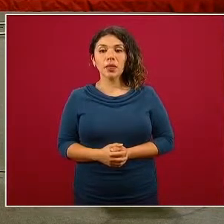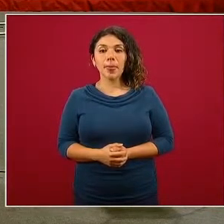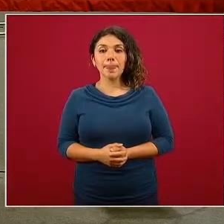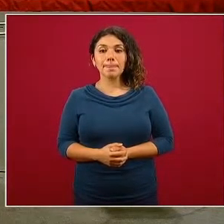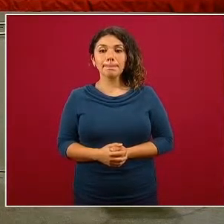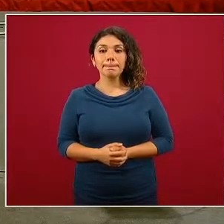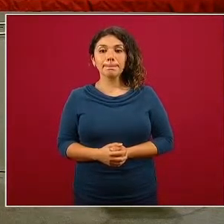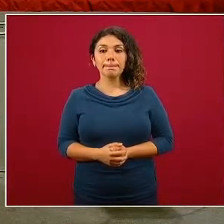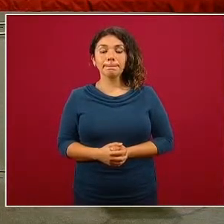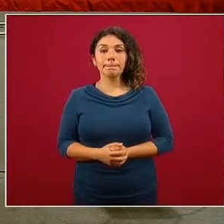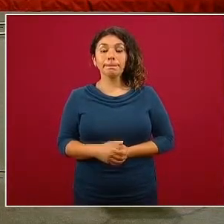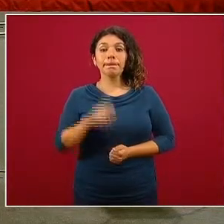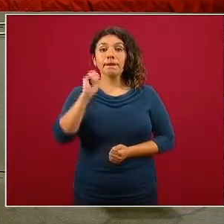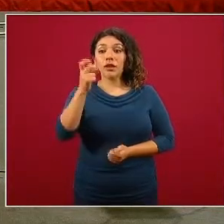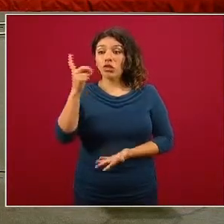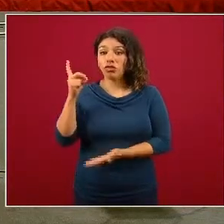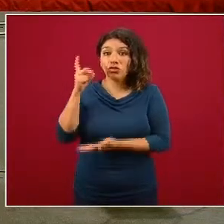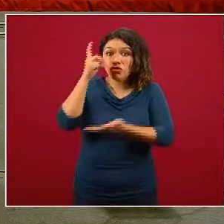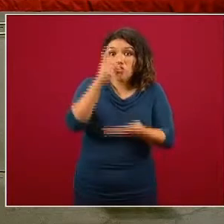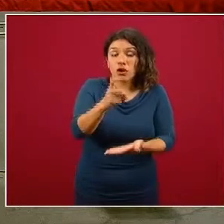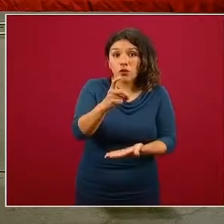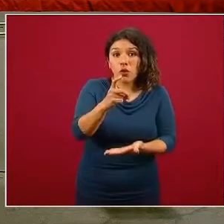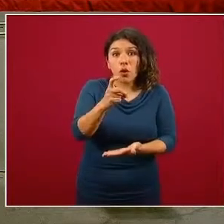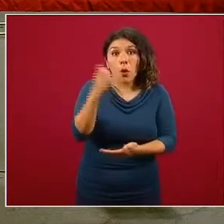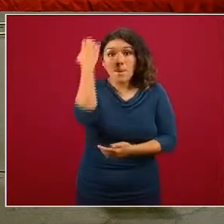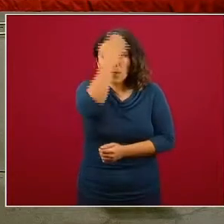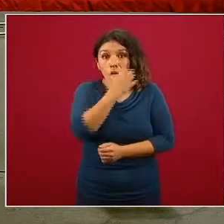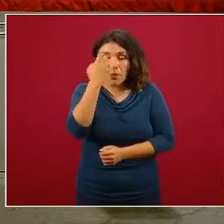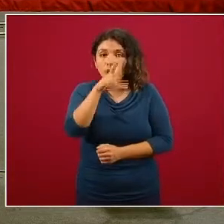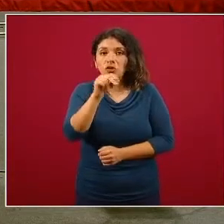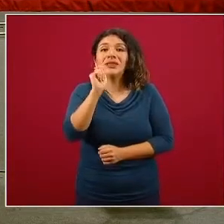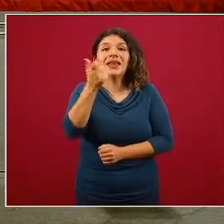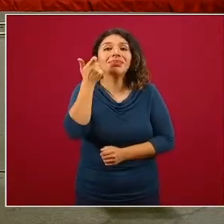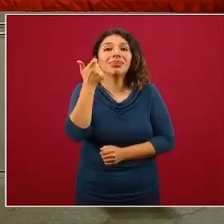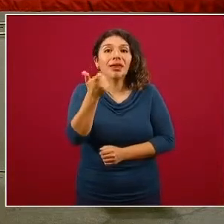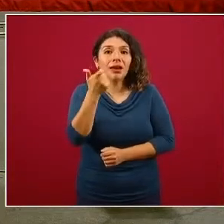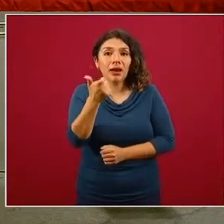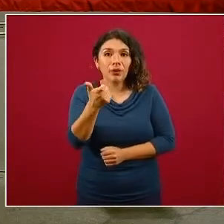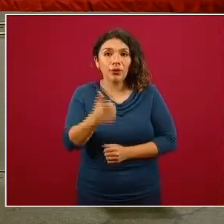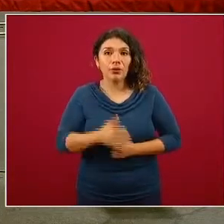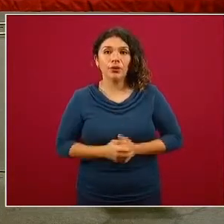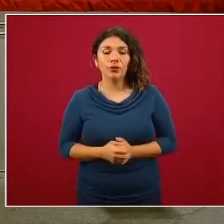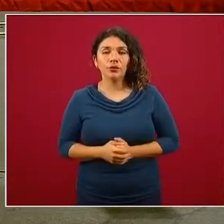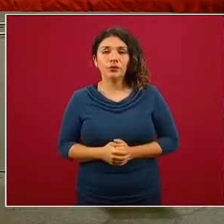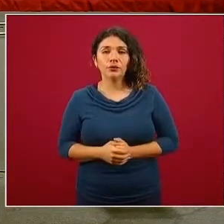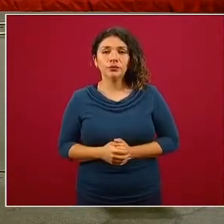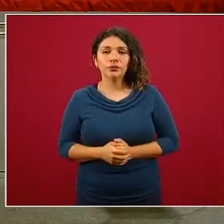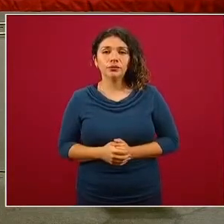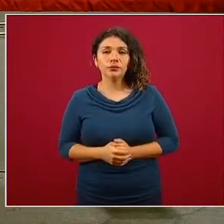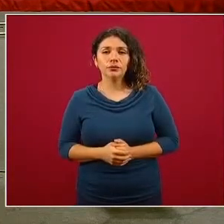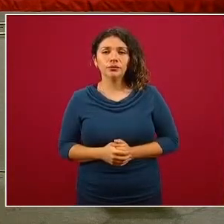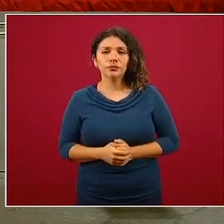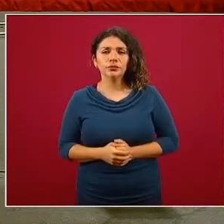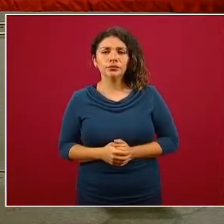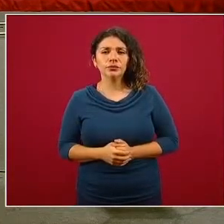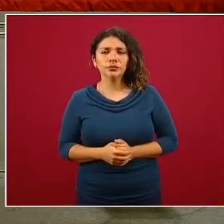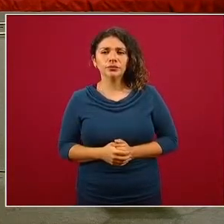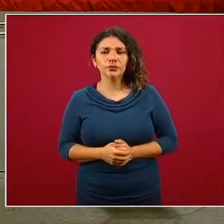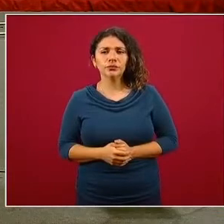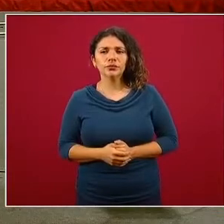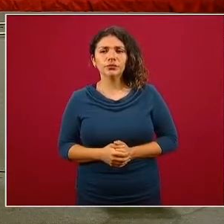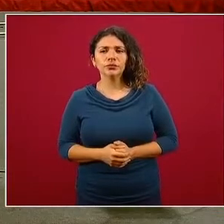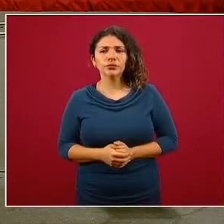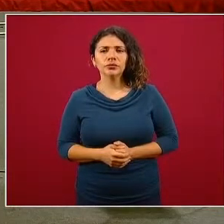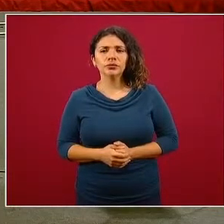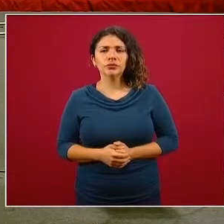No es donativo de pruebas, es donativo de dinero. ¿Esas pruebas que está aplicando el Independiente de la